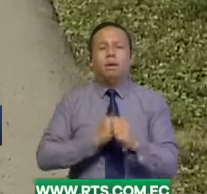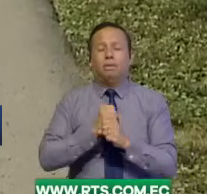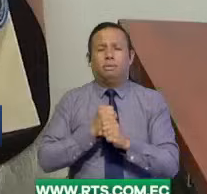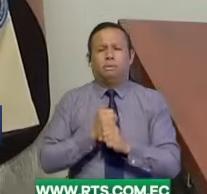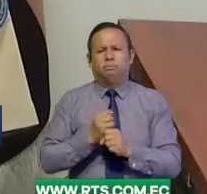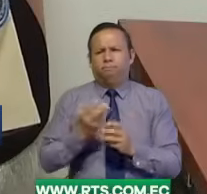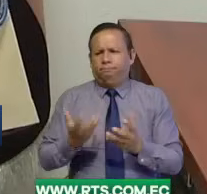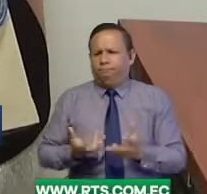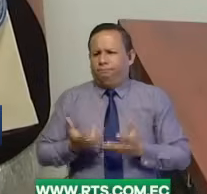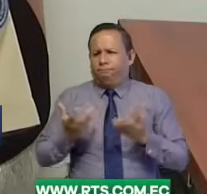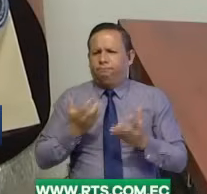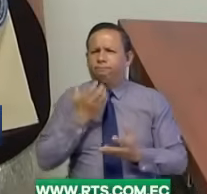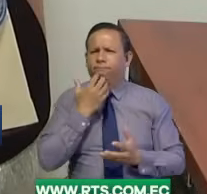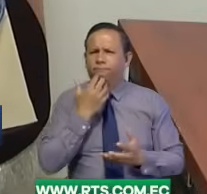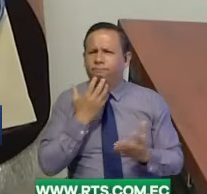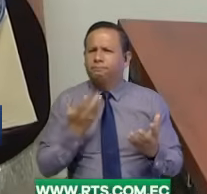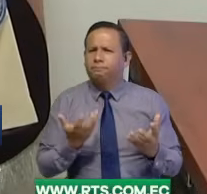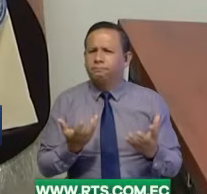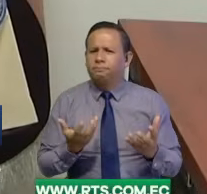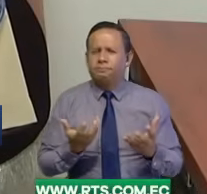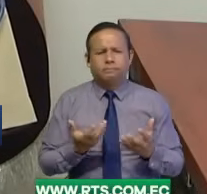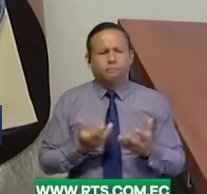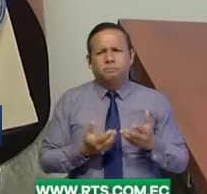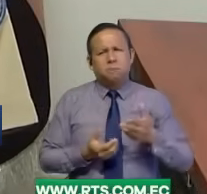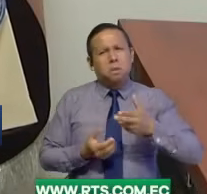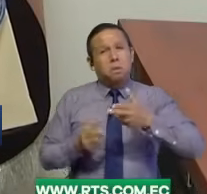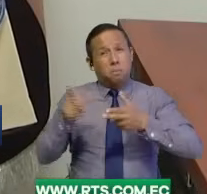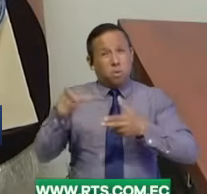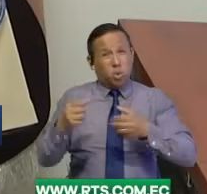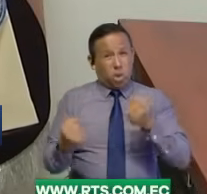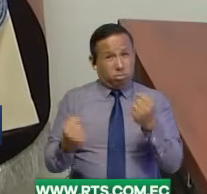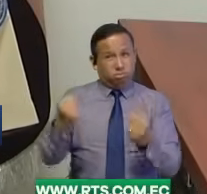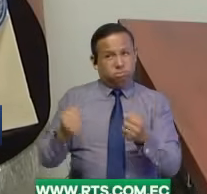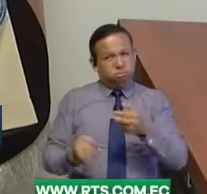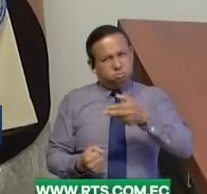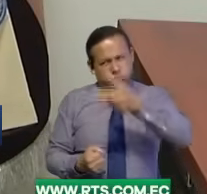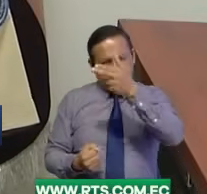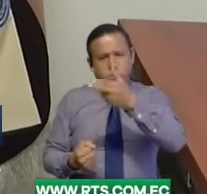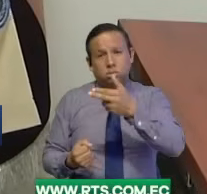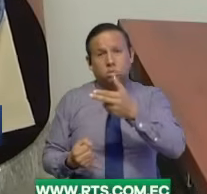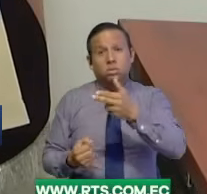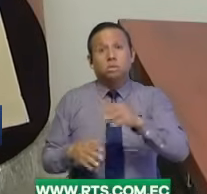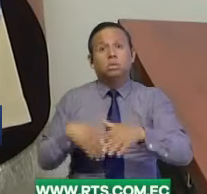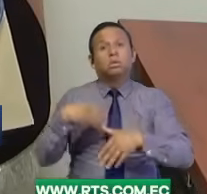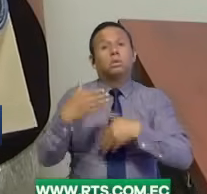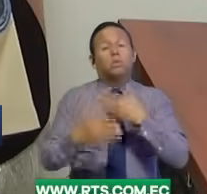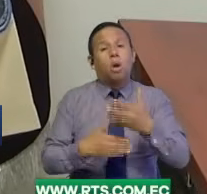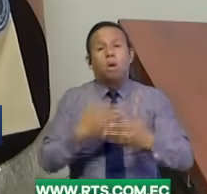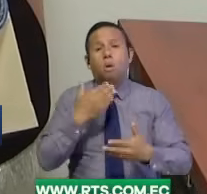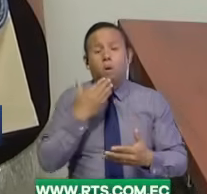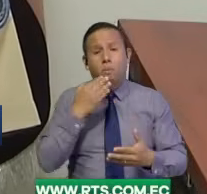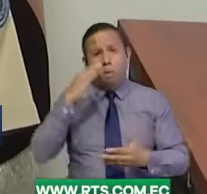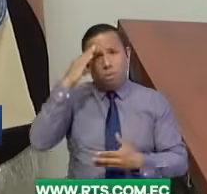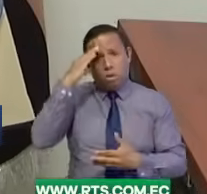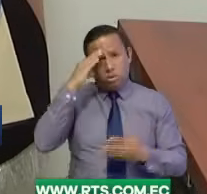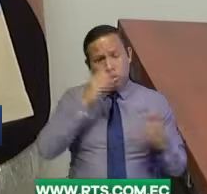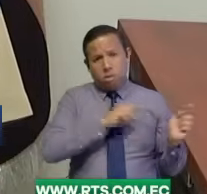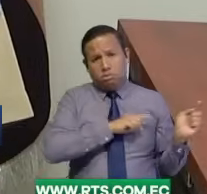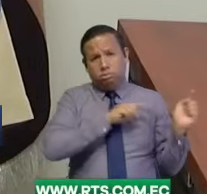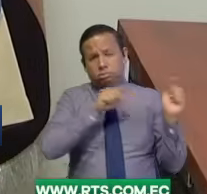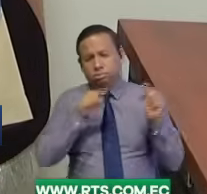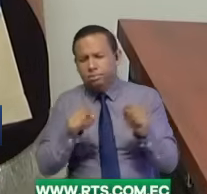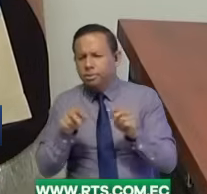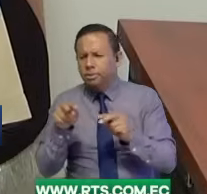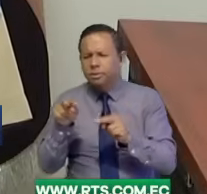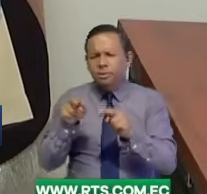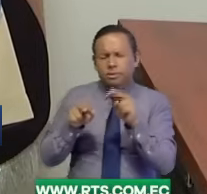conocimiento el móvil, cómo se le disparan al señor, pero ya una vez que llegaron las unidades podían observar que tenía